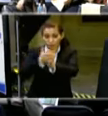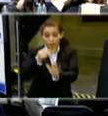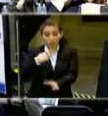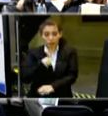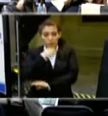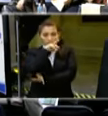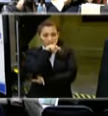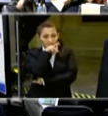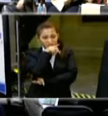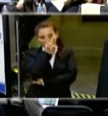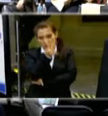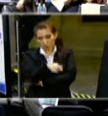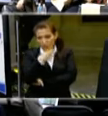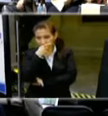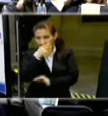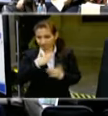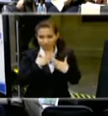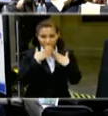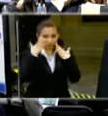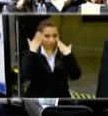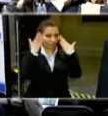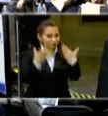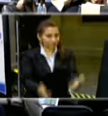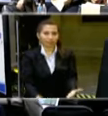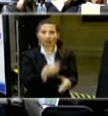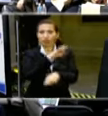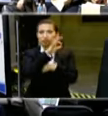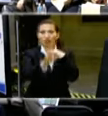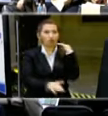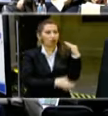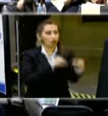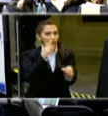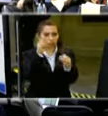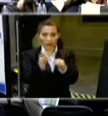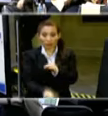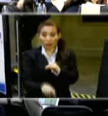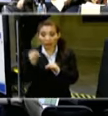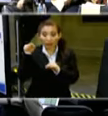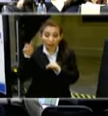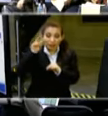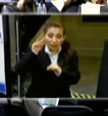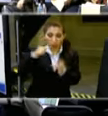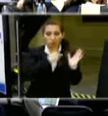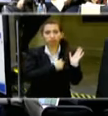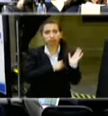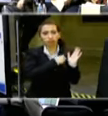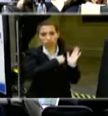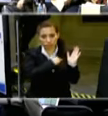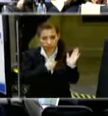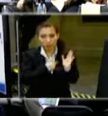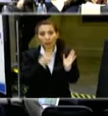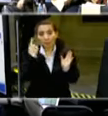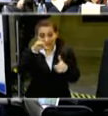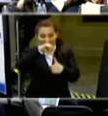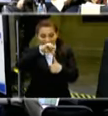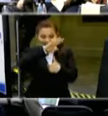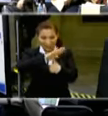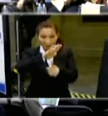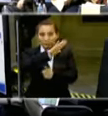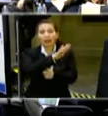preocupa mucho, y lo quiero decir, digamos, con toda su fuerza, que hayamos prometido un gasoducto que para Centroamérica